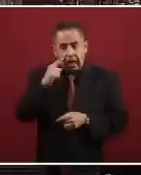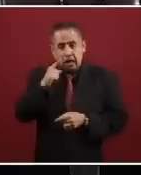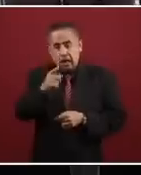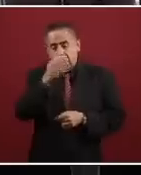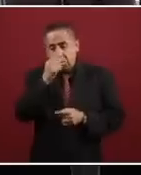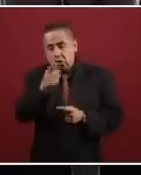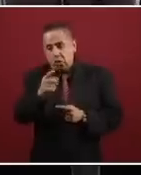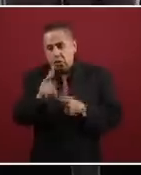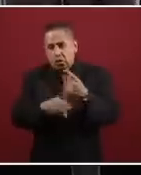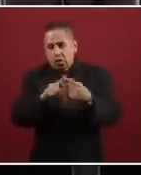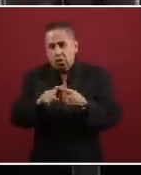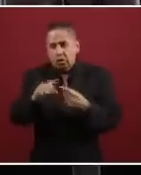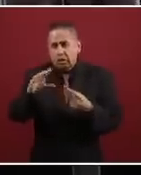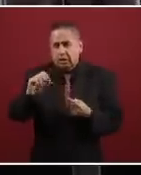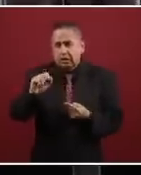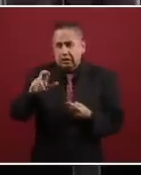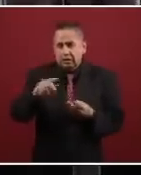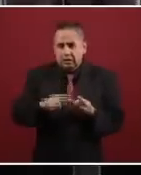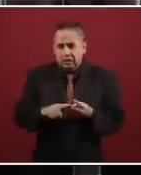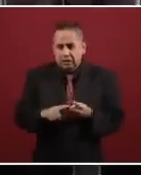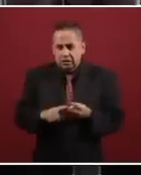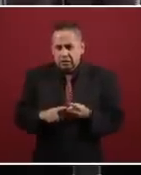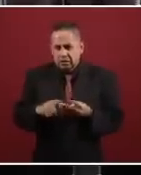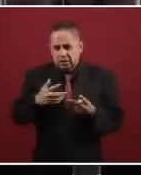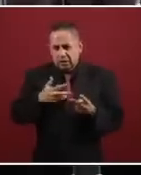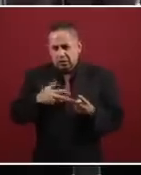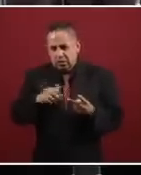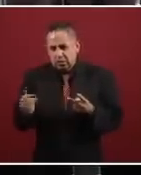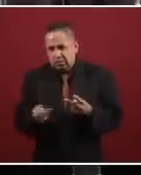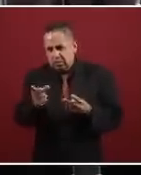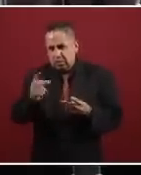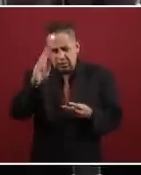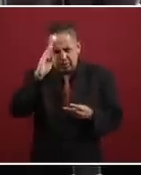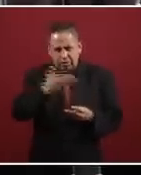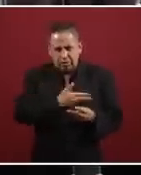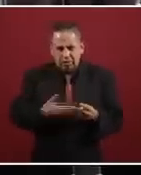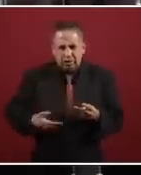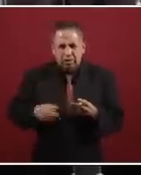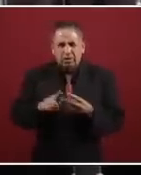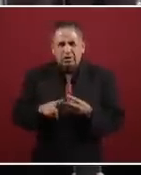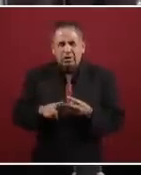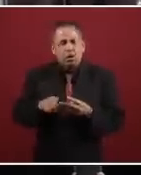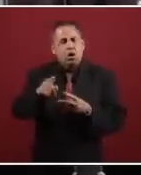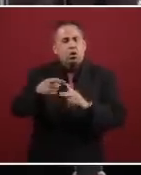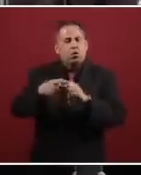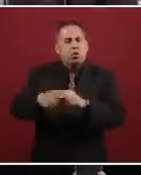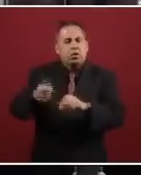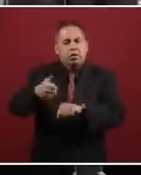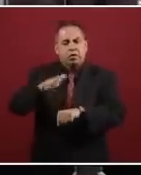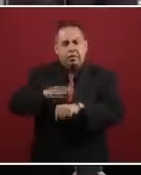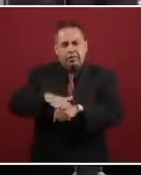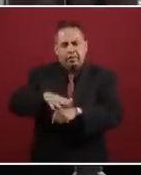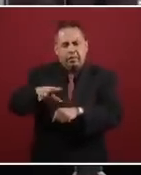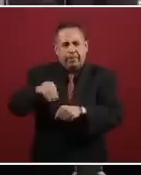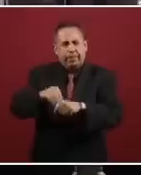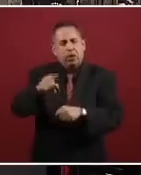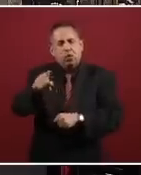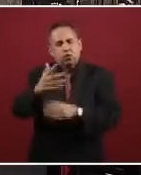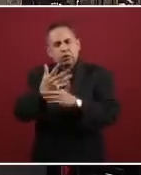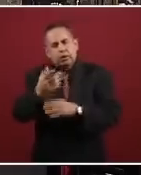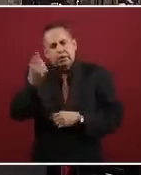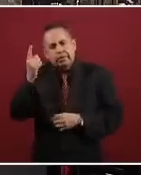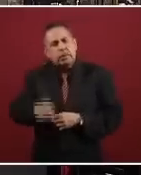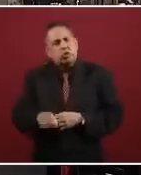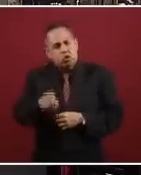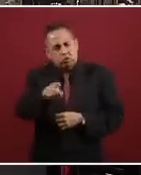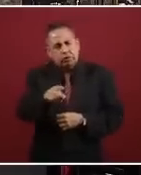usted y César. Pero tengo otra pregunta, señor presidente. Al inicio de su administración, usted instruyó que